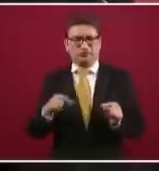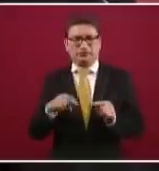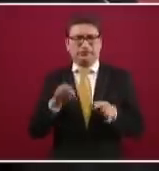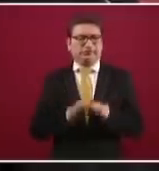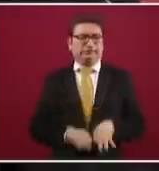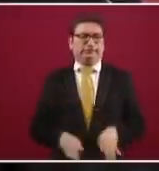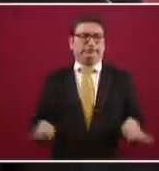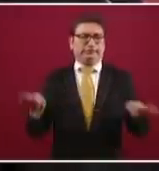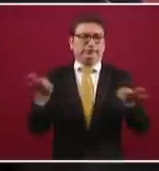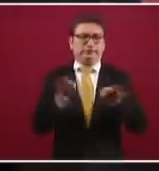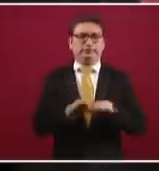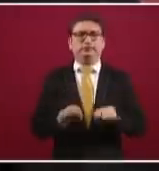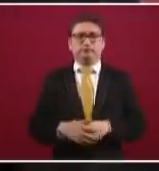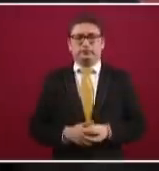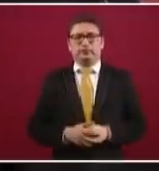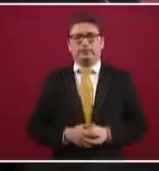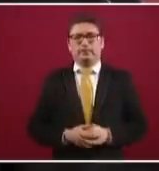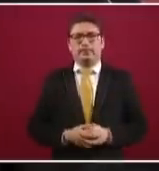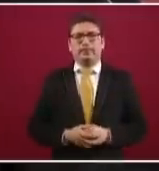emblemáticas,